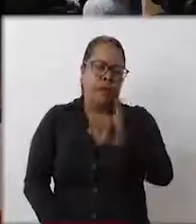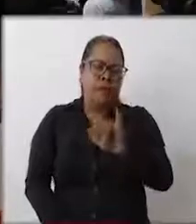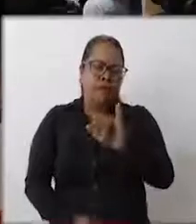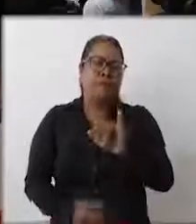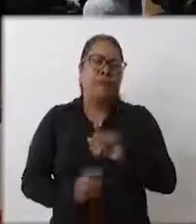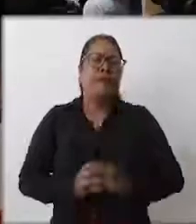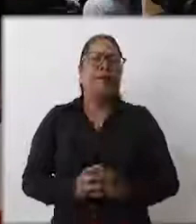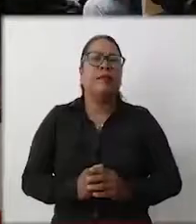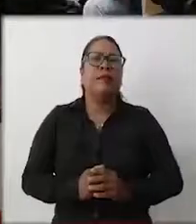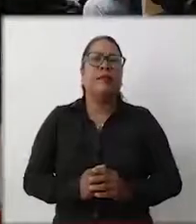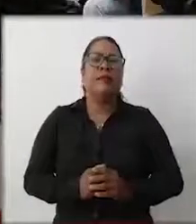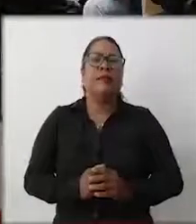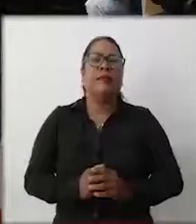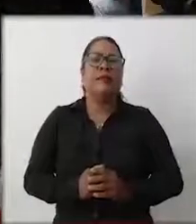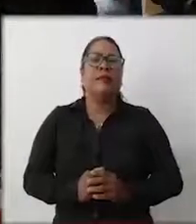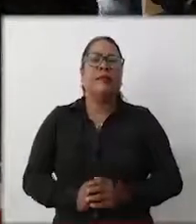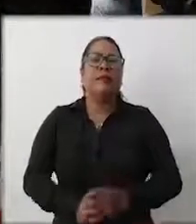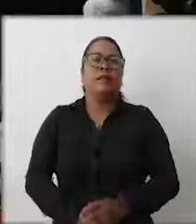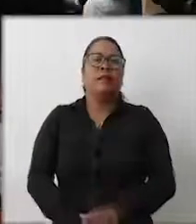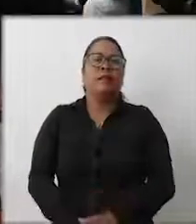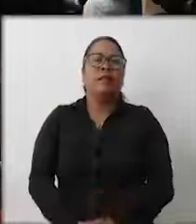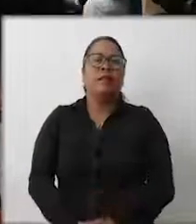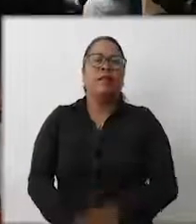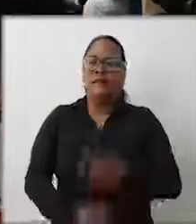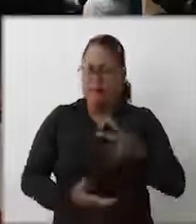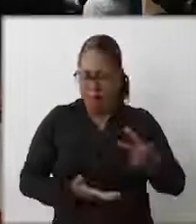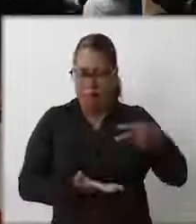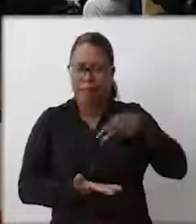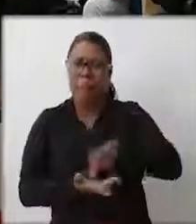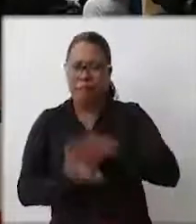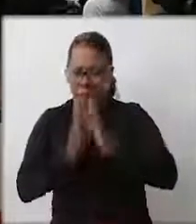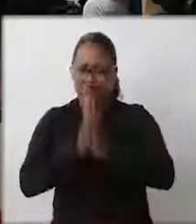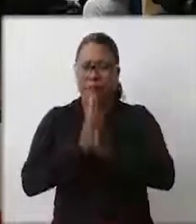secretaria, continúe con el siguiente punto del orden del día, por favor.